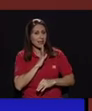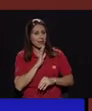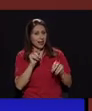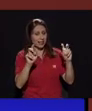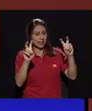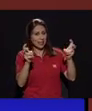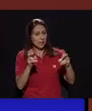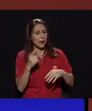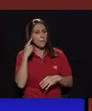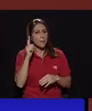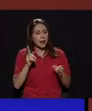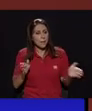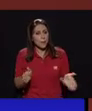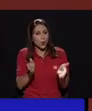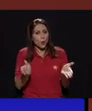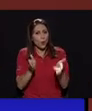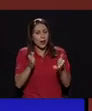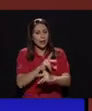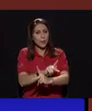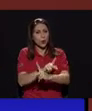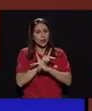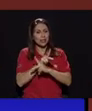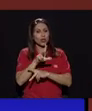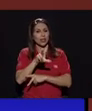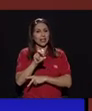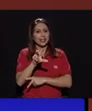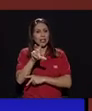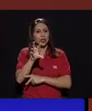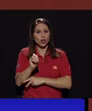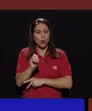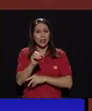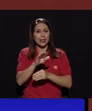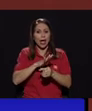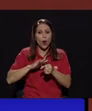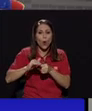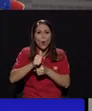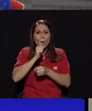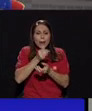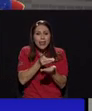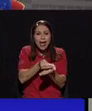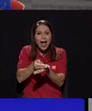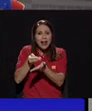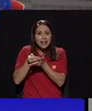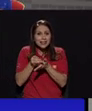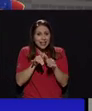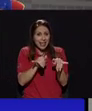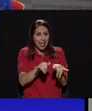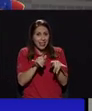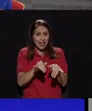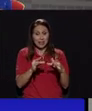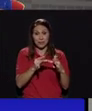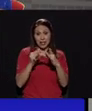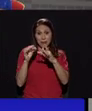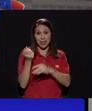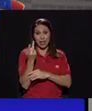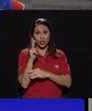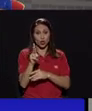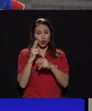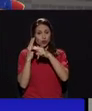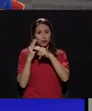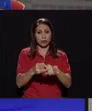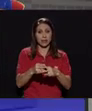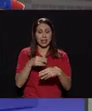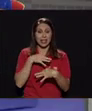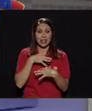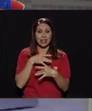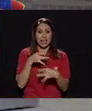como este para promover la protección de los 350 humedales que nos quedan, sobre todo de los 12 que han sido declarados de